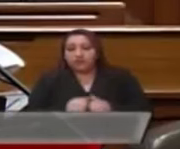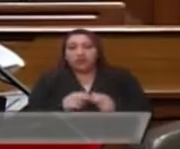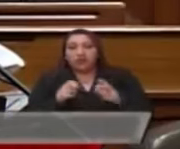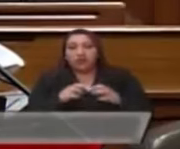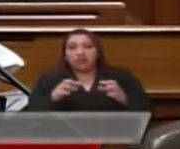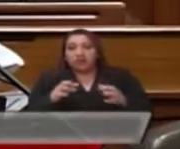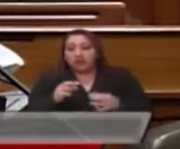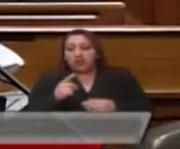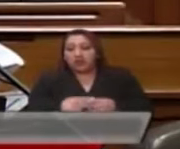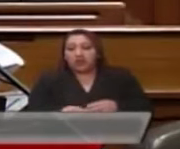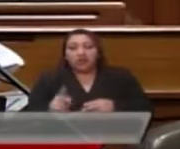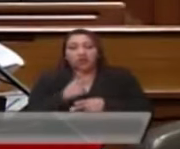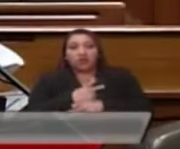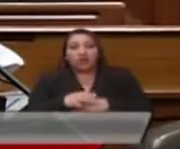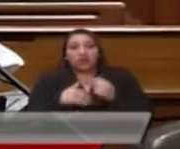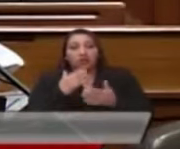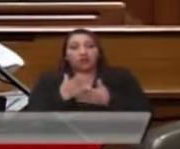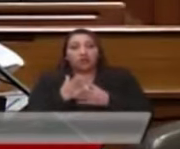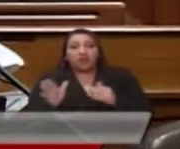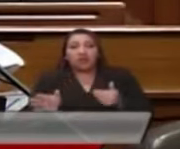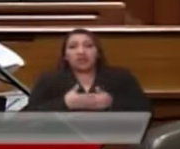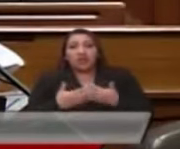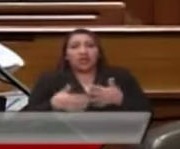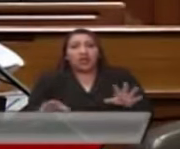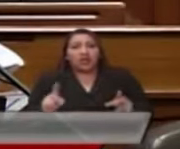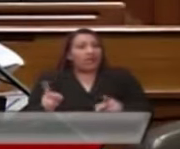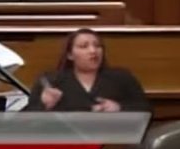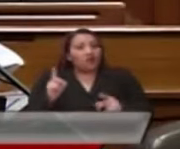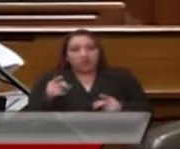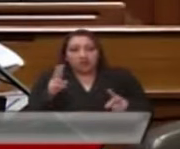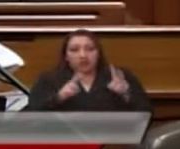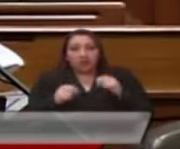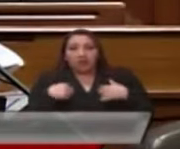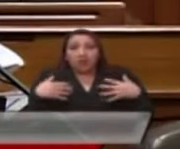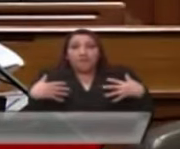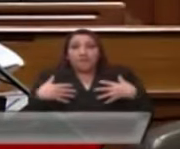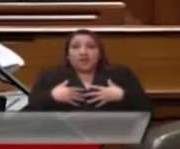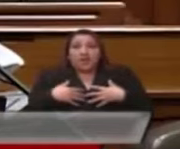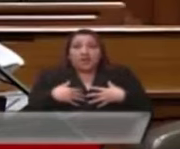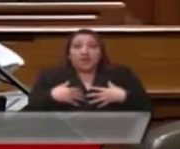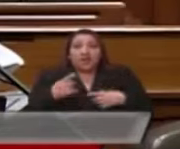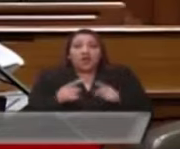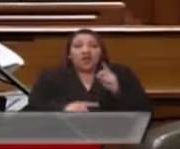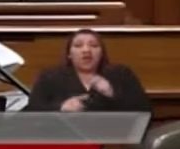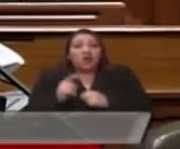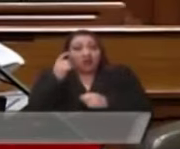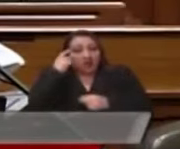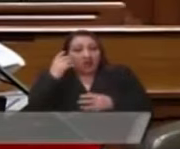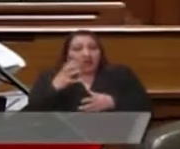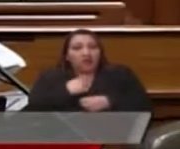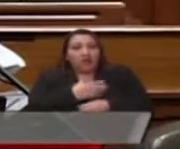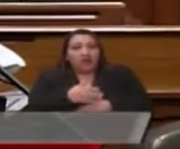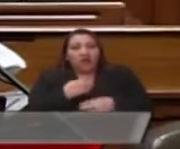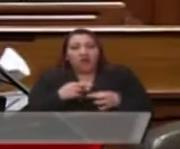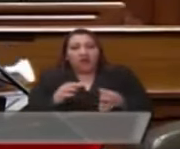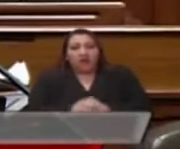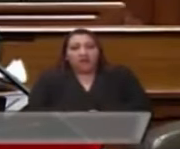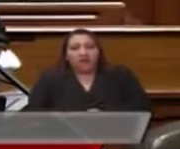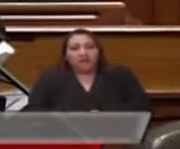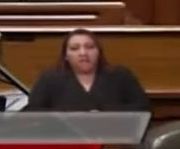políticas y prevenir que los casos se cierren prematuramente por temor o por conseguir privilegios